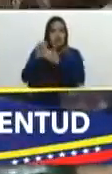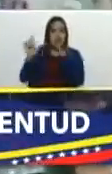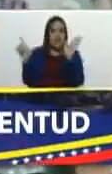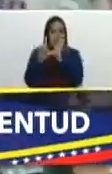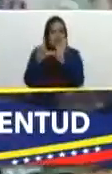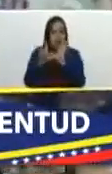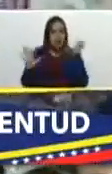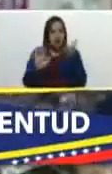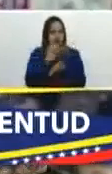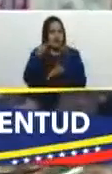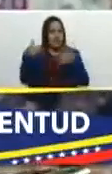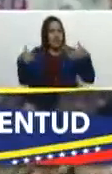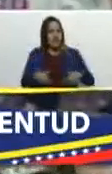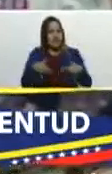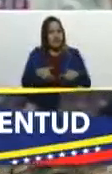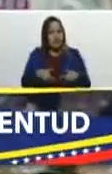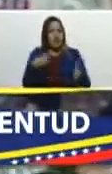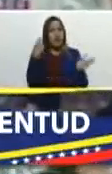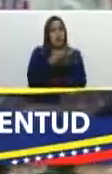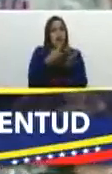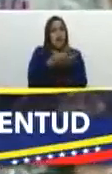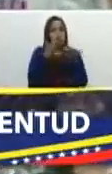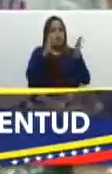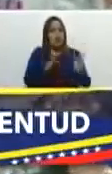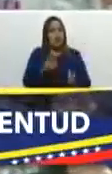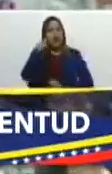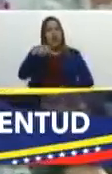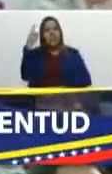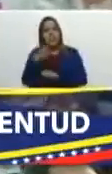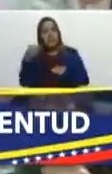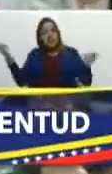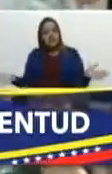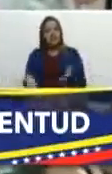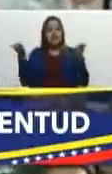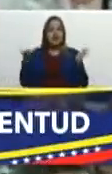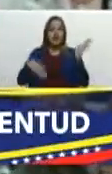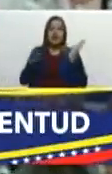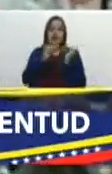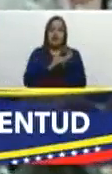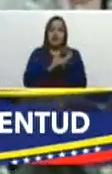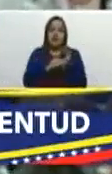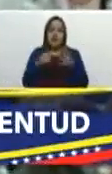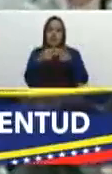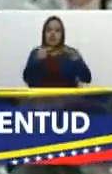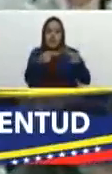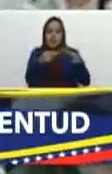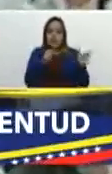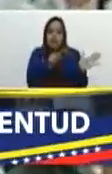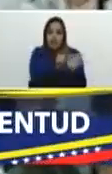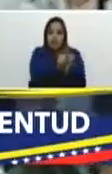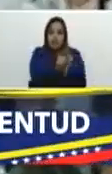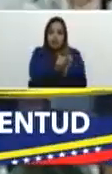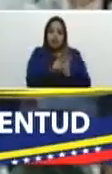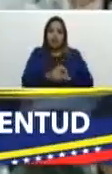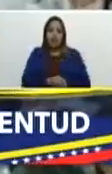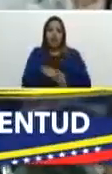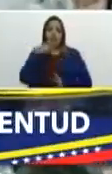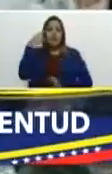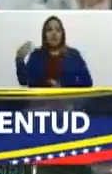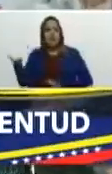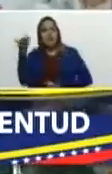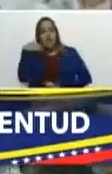de esas luchas y el pasaje estudiantil hoy debe reimpulsarse. El Betique, una política que se impulsó desde el año